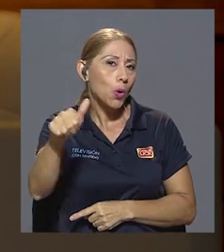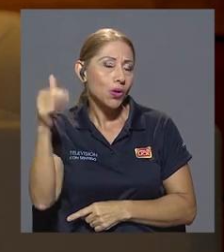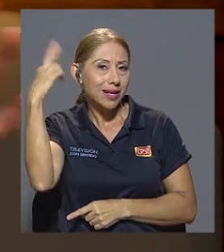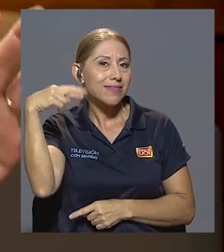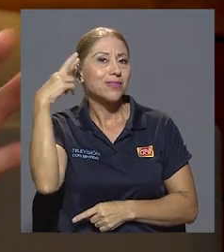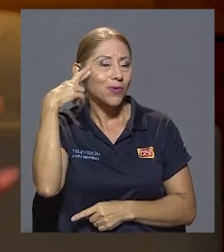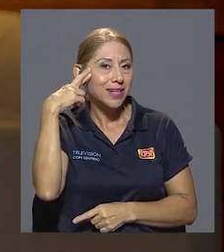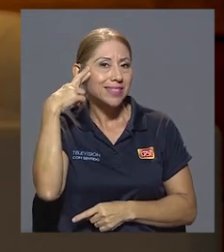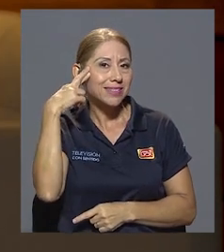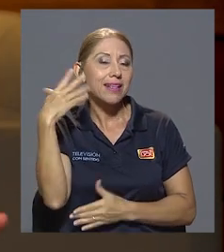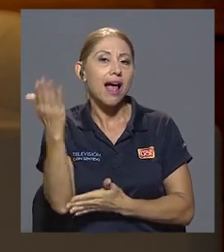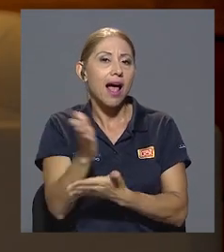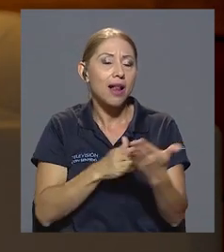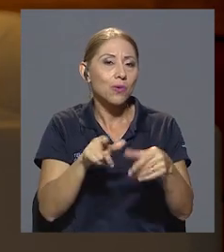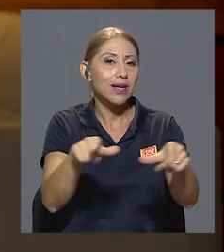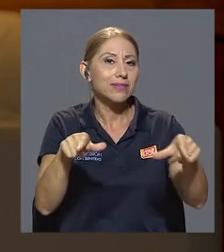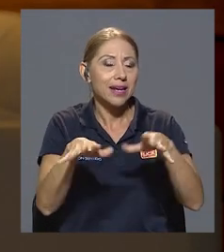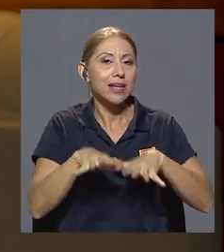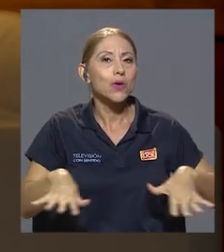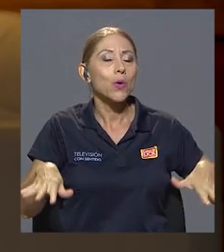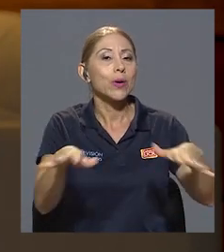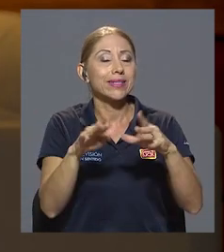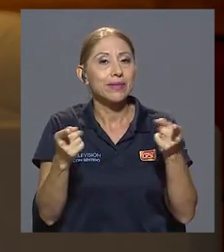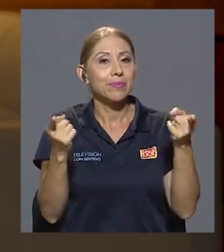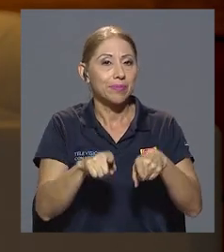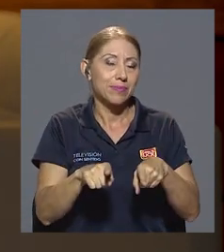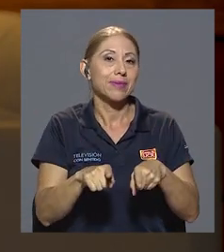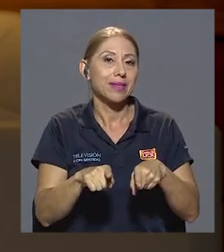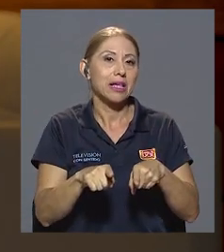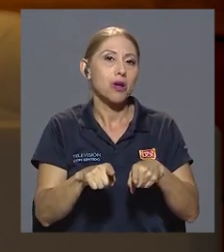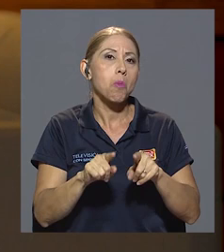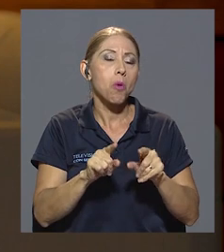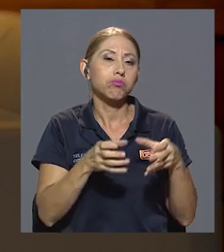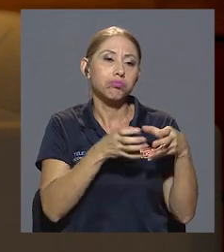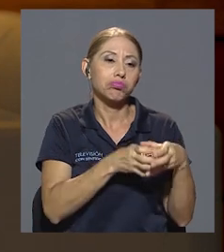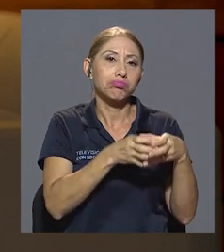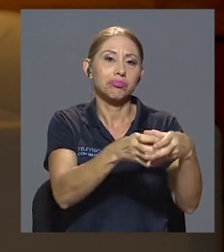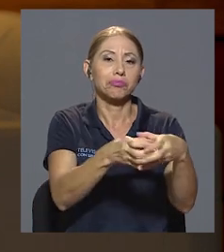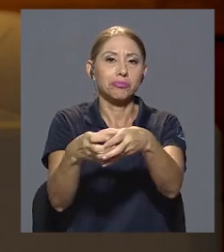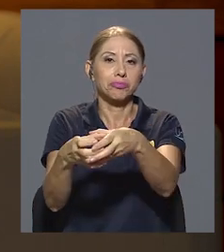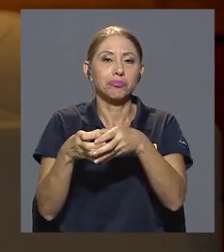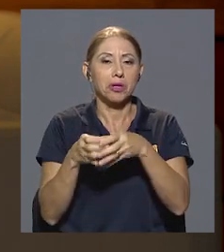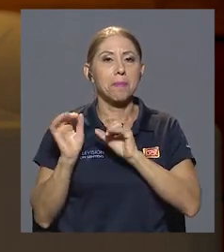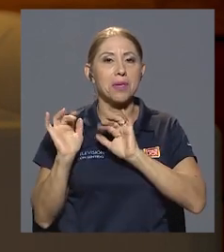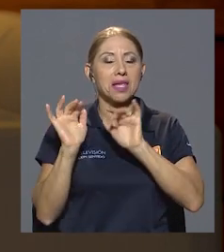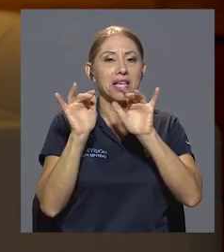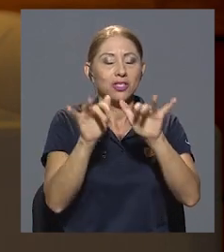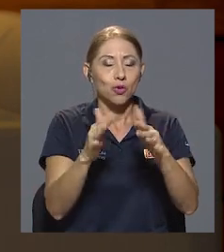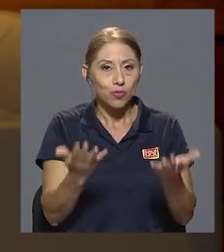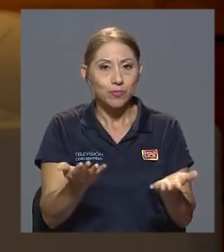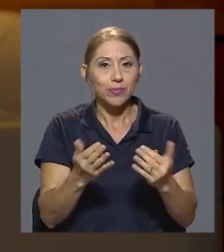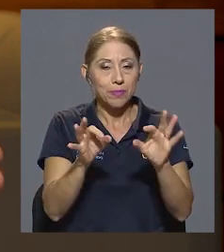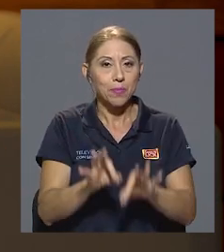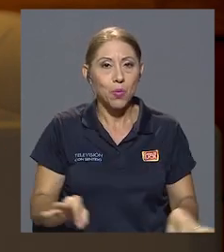haya ciertas regiones en las cuales se da una emigración importante de parte de su